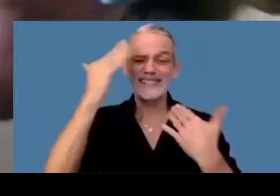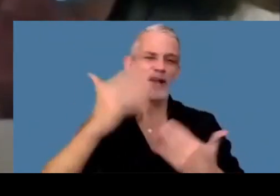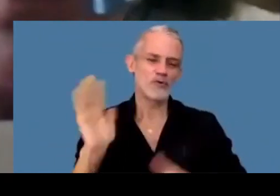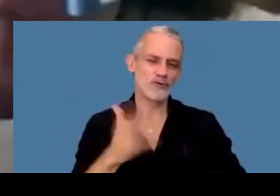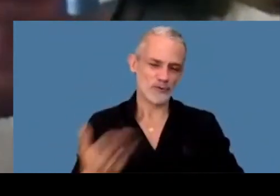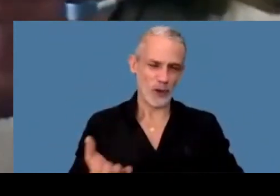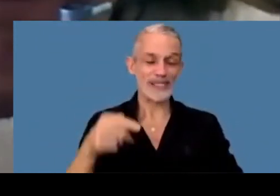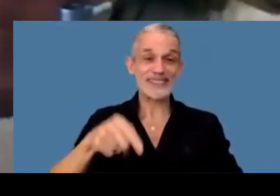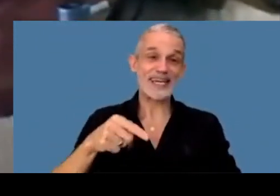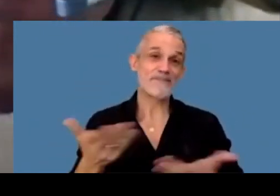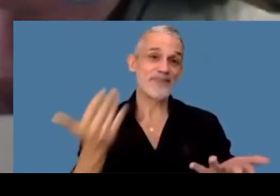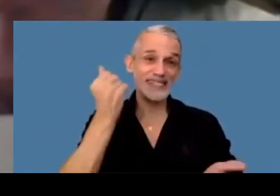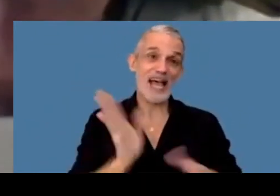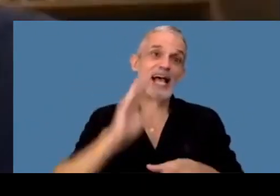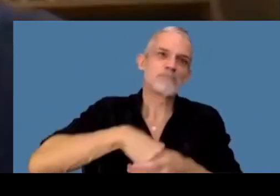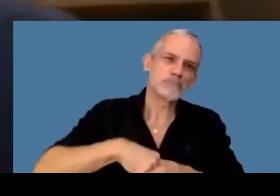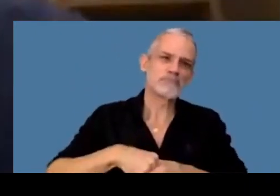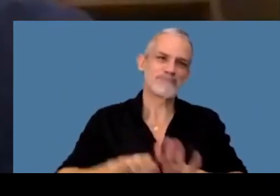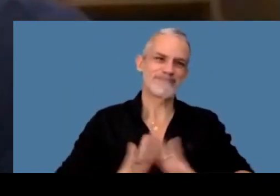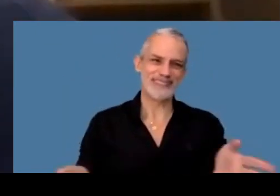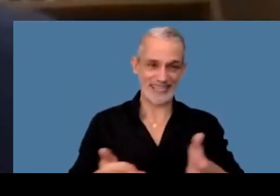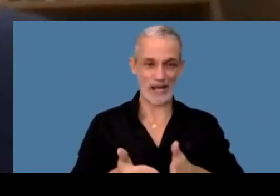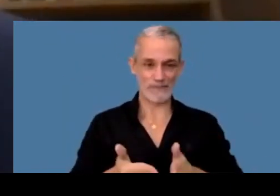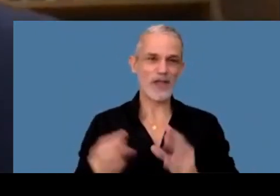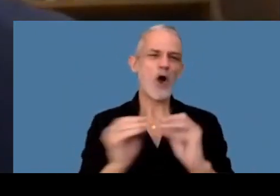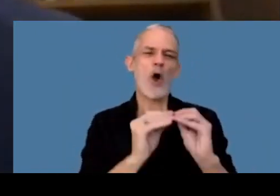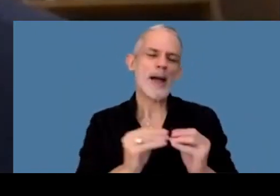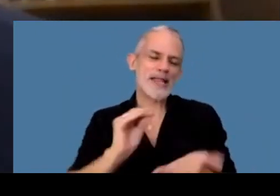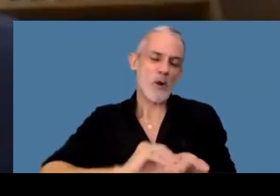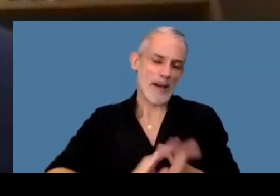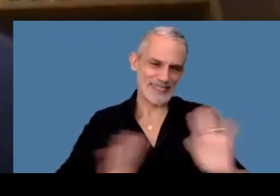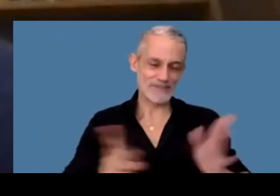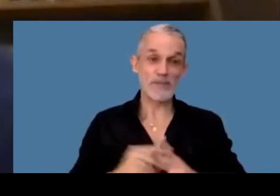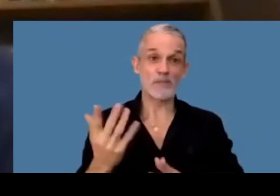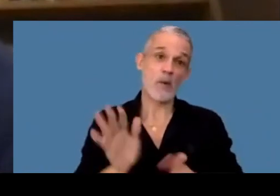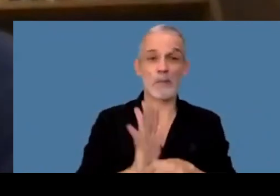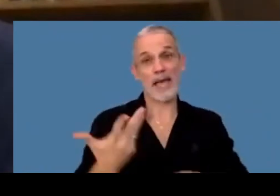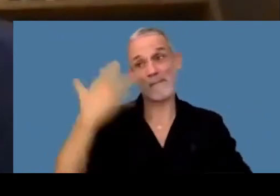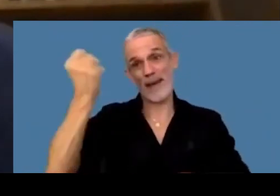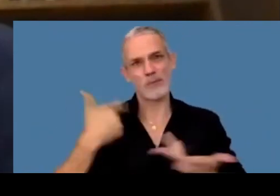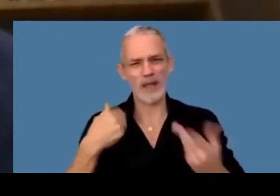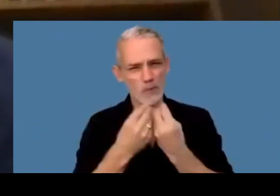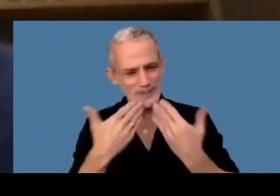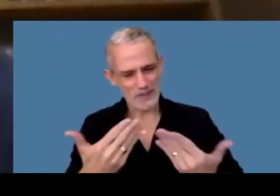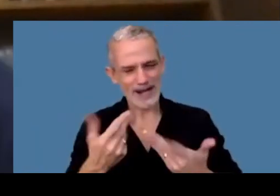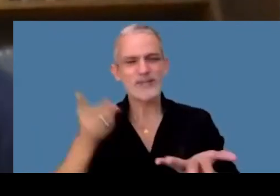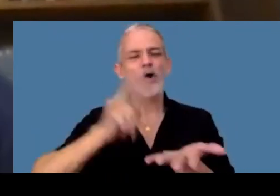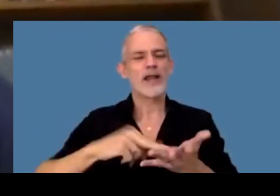te hemos incorporado, Bueno, compañeras y compañeros. Claro. Muchísimas gracias. No, nuevamente